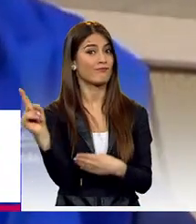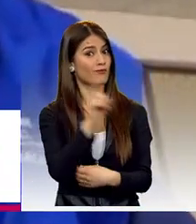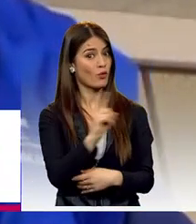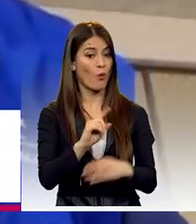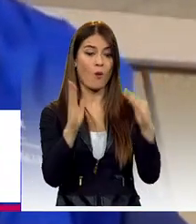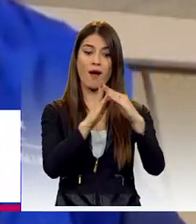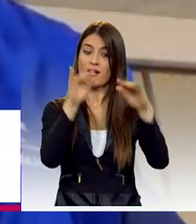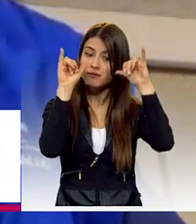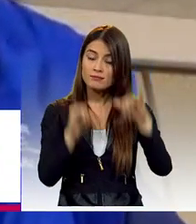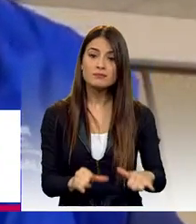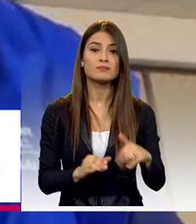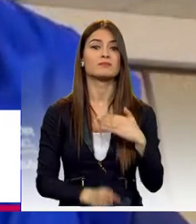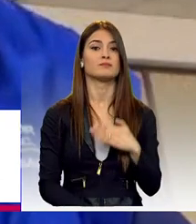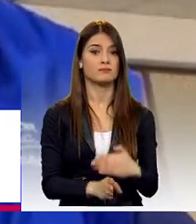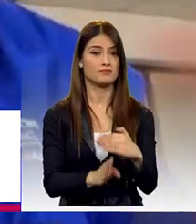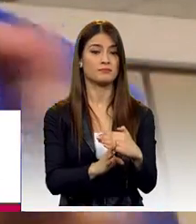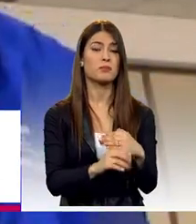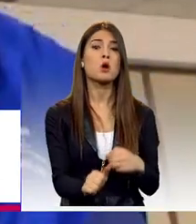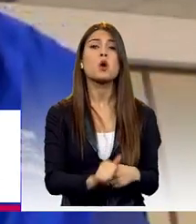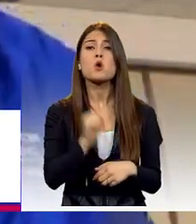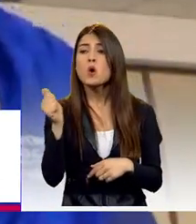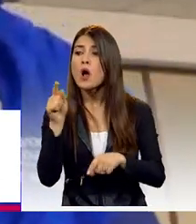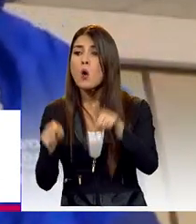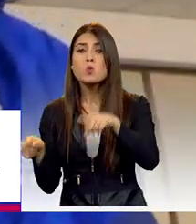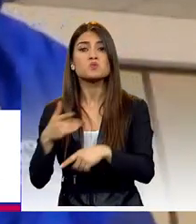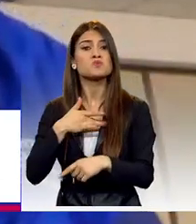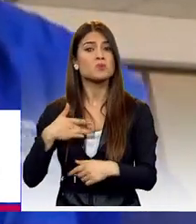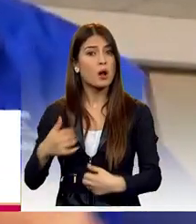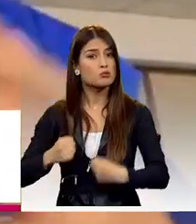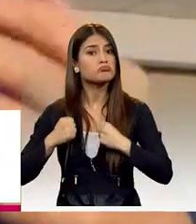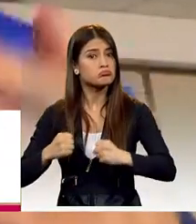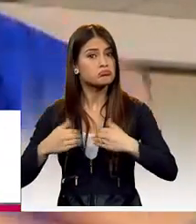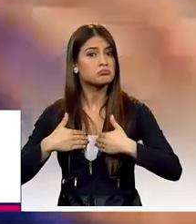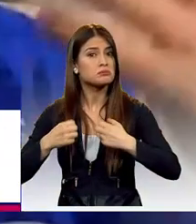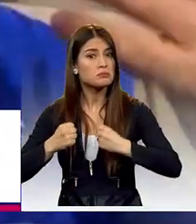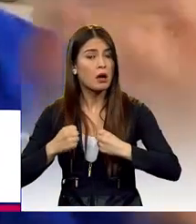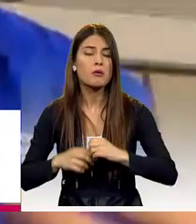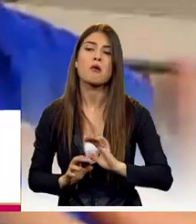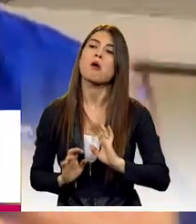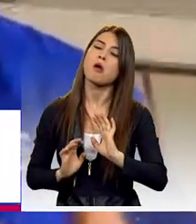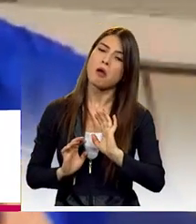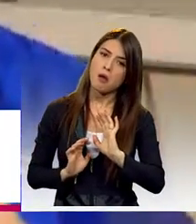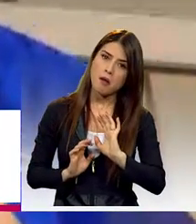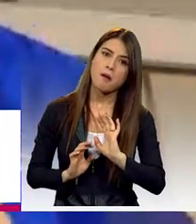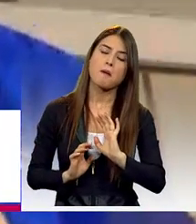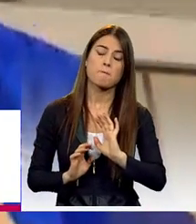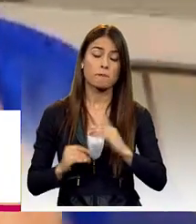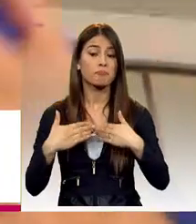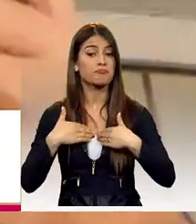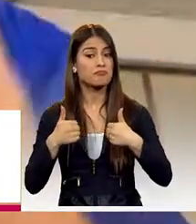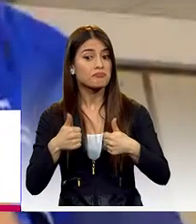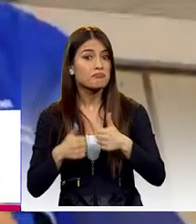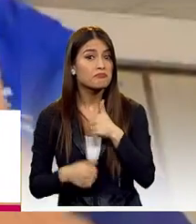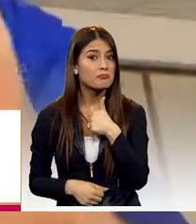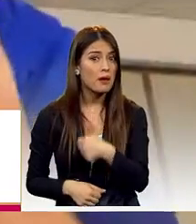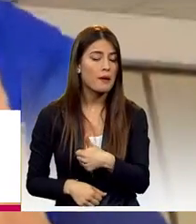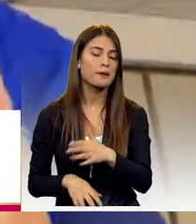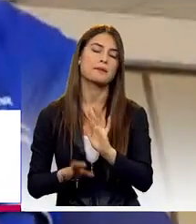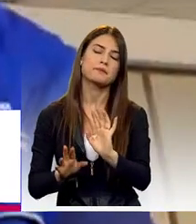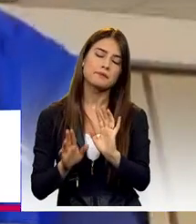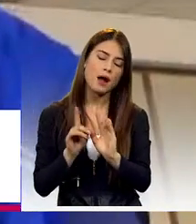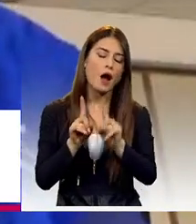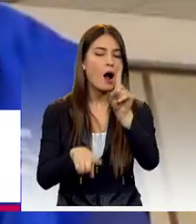tratando de tomar las decisiones más sensatas. Plantea el Gobierno Nacional, con el interés que nosotros compartimos, de que vayamos